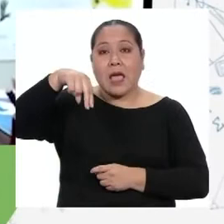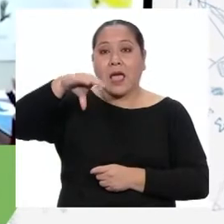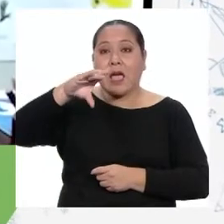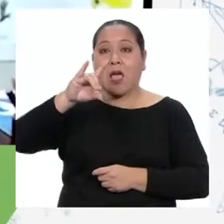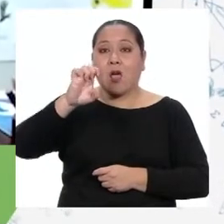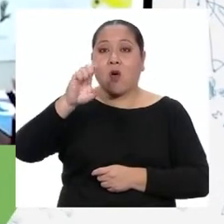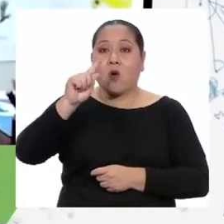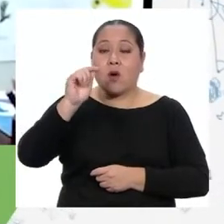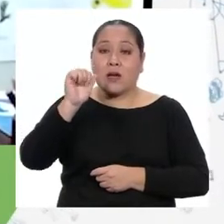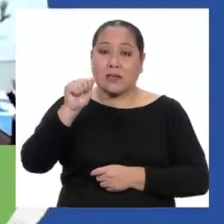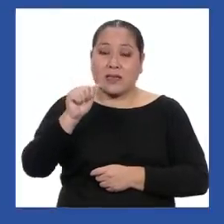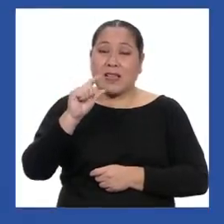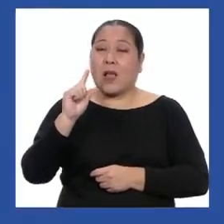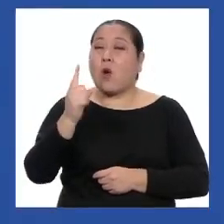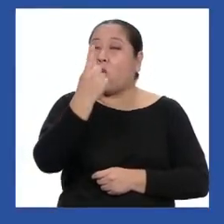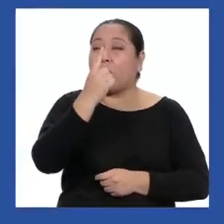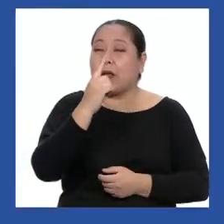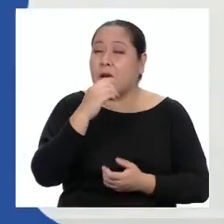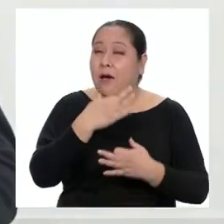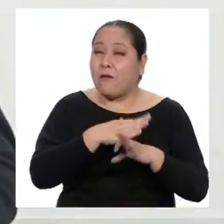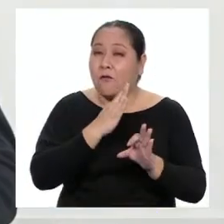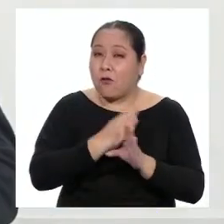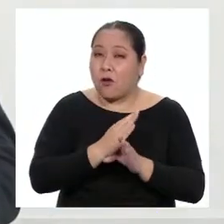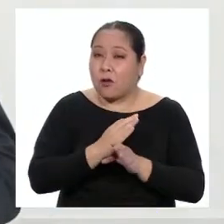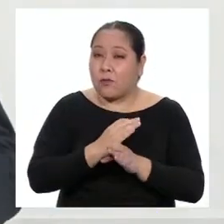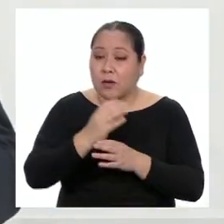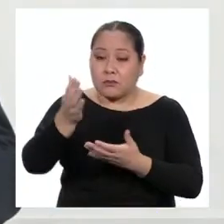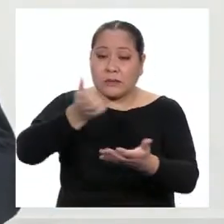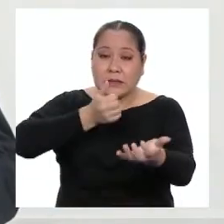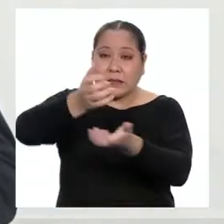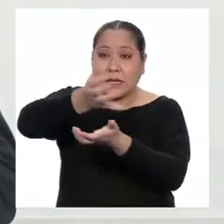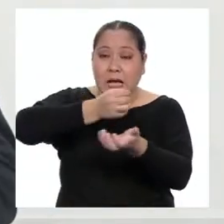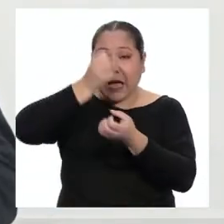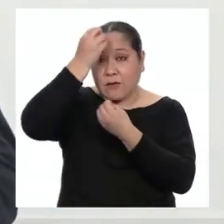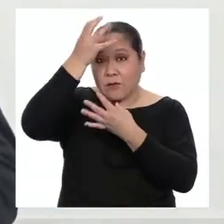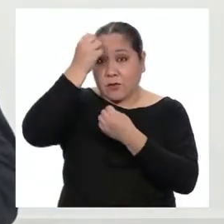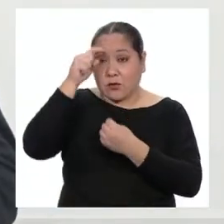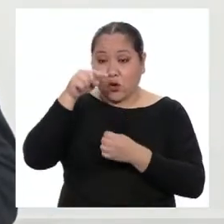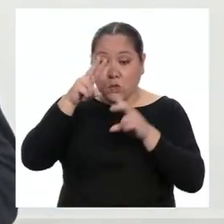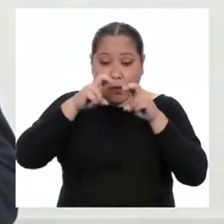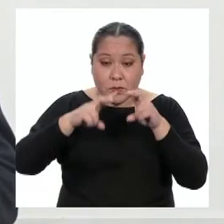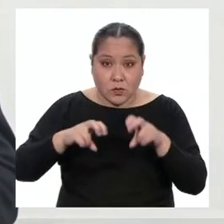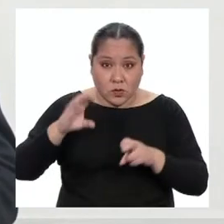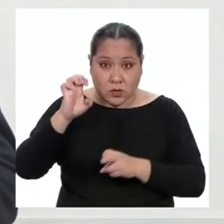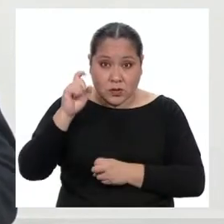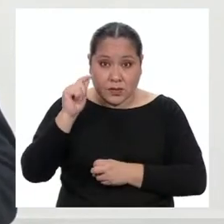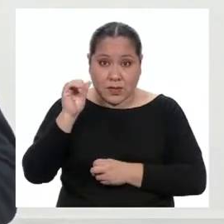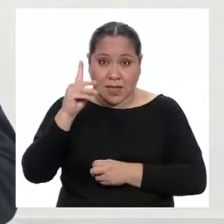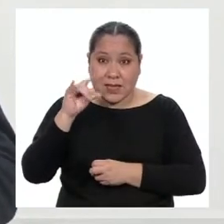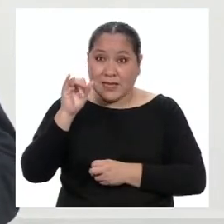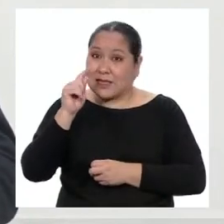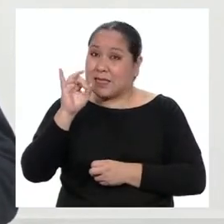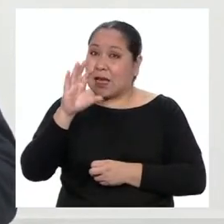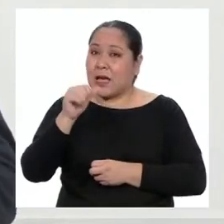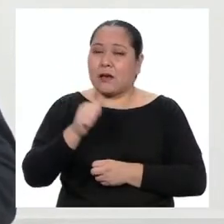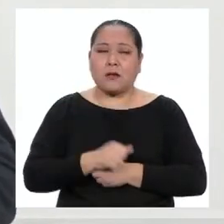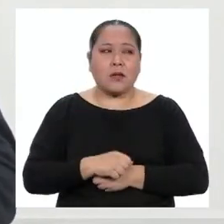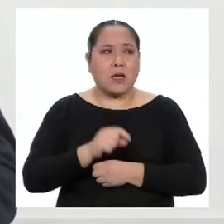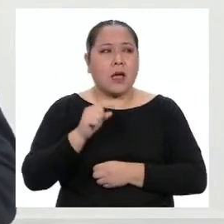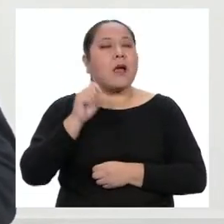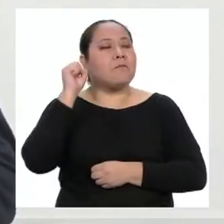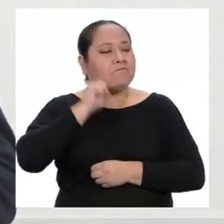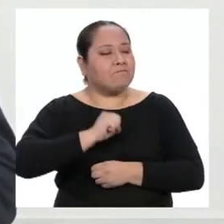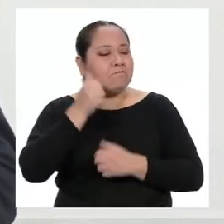recopilar datos en un estudio estadístico? Hola, gracias. Esa es una excelente pregunta. Claro que